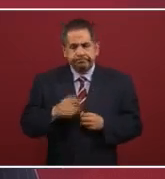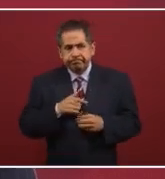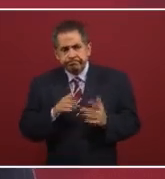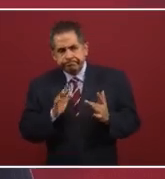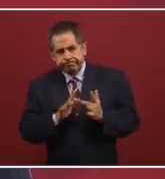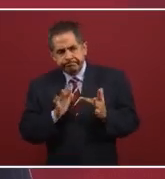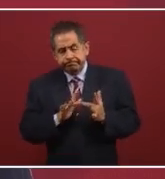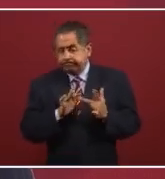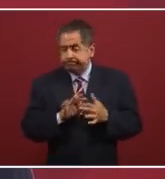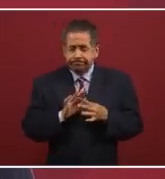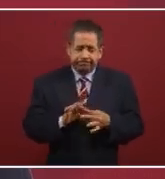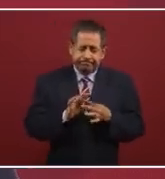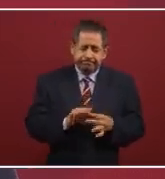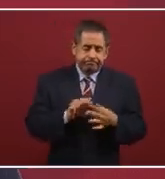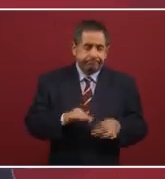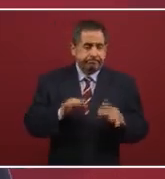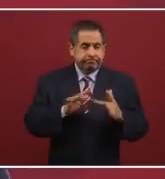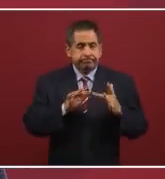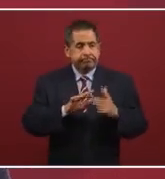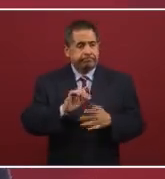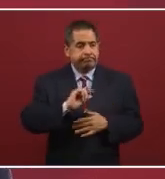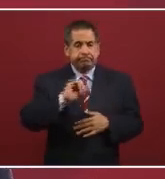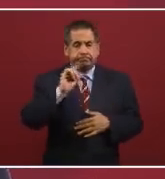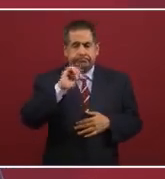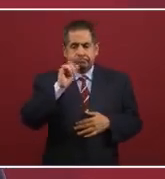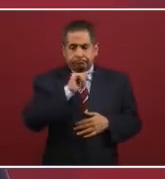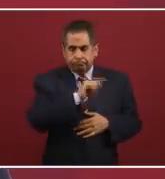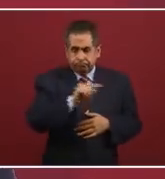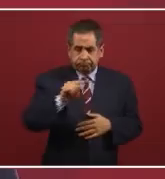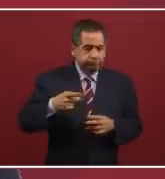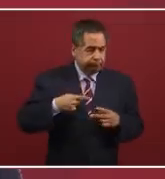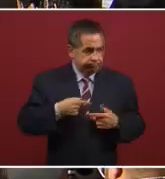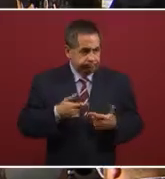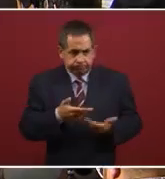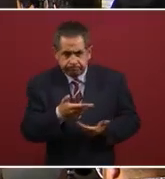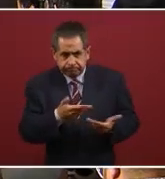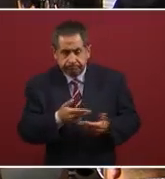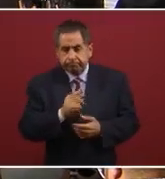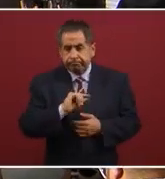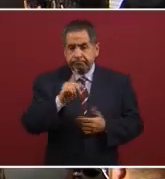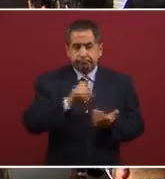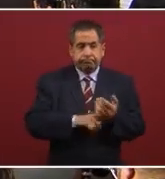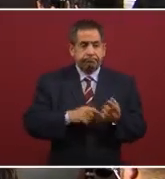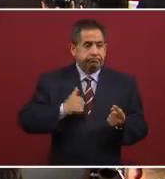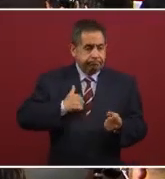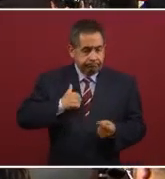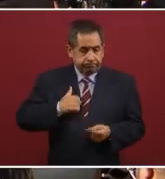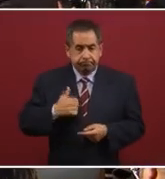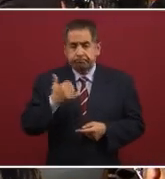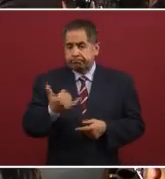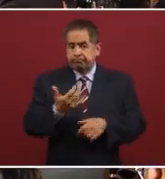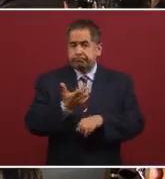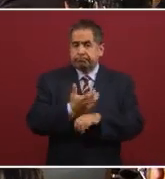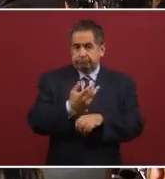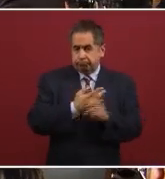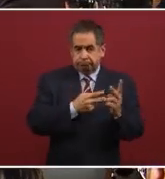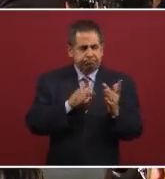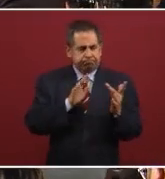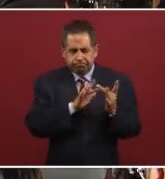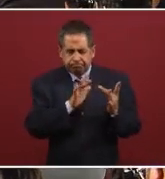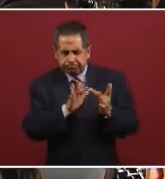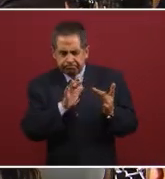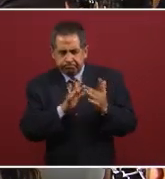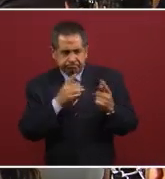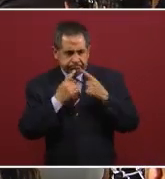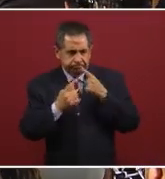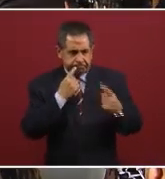contacto estrecho con los ejecutivos, los negociadores, los ejecutivos de los 2 países socios, de Canadá y de Estados Unidos.